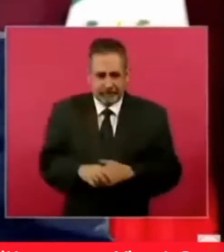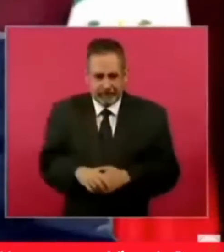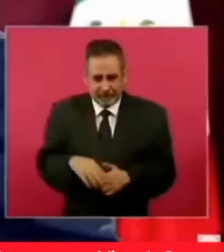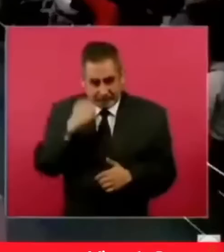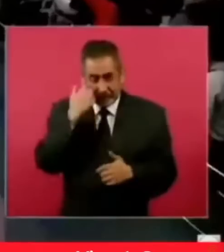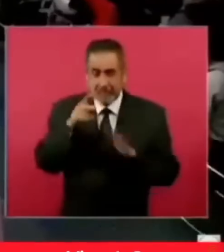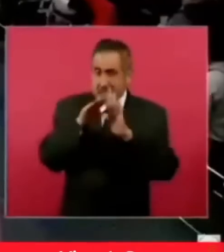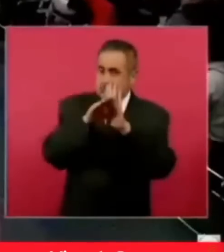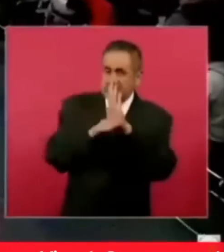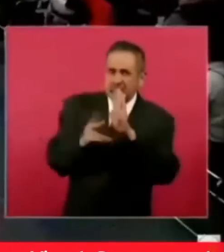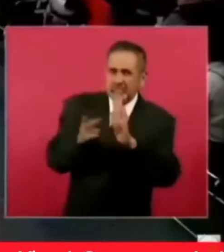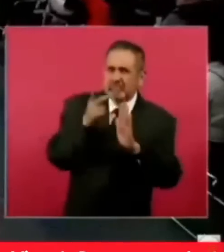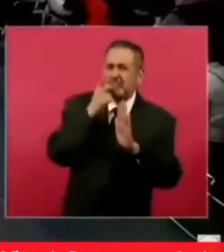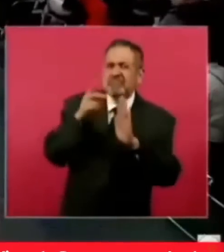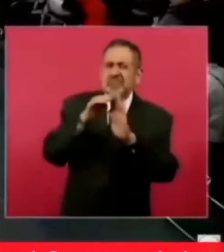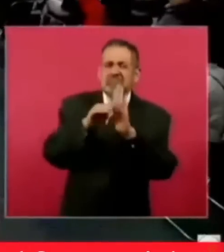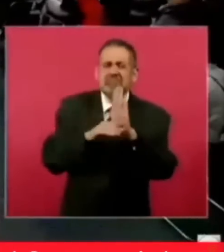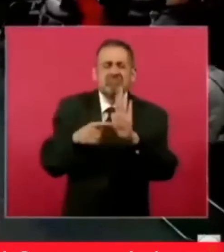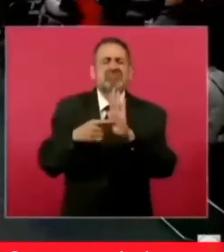¿Quieren ver la encuesta?